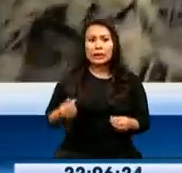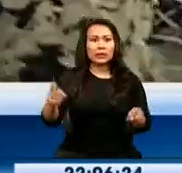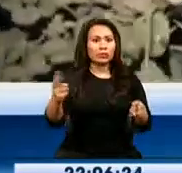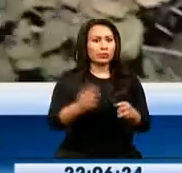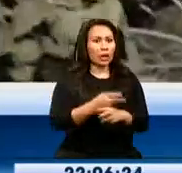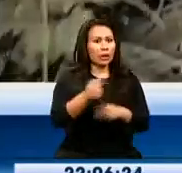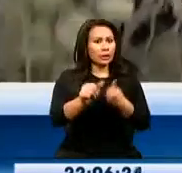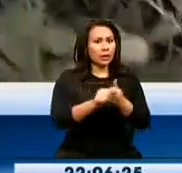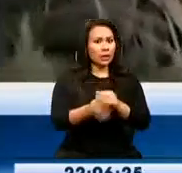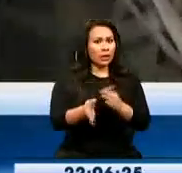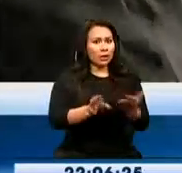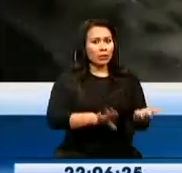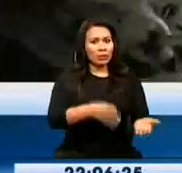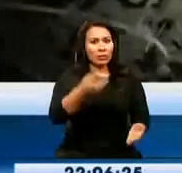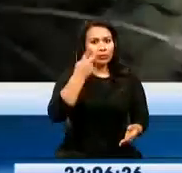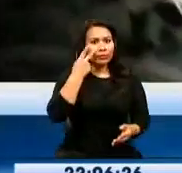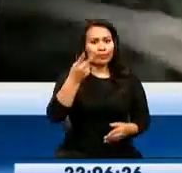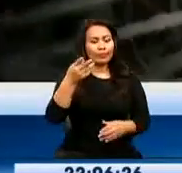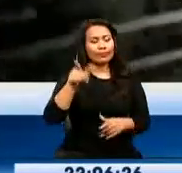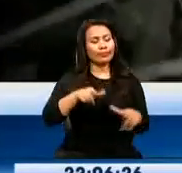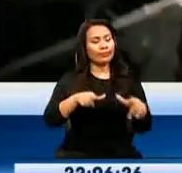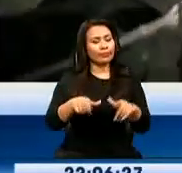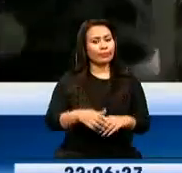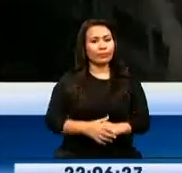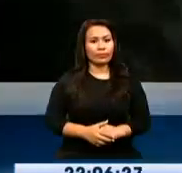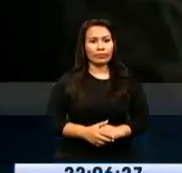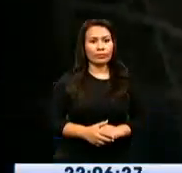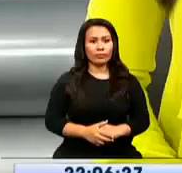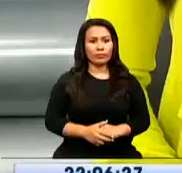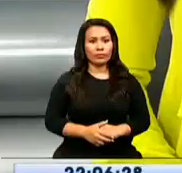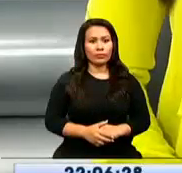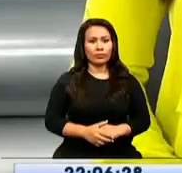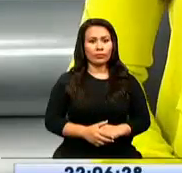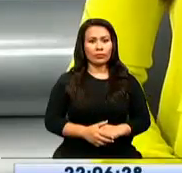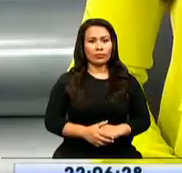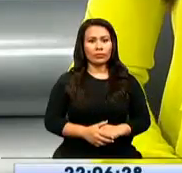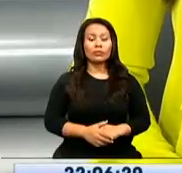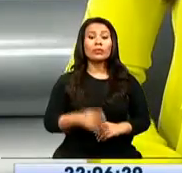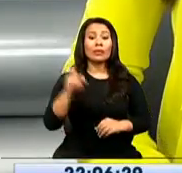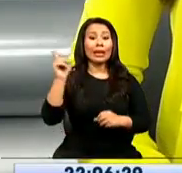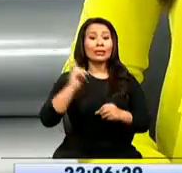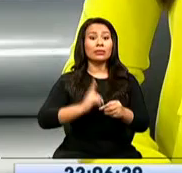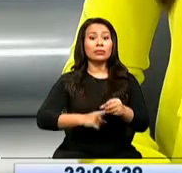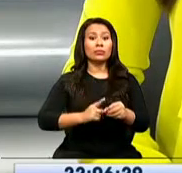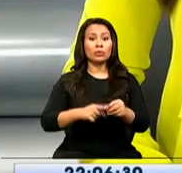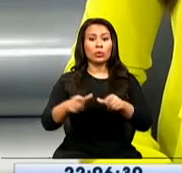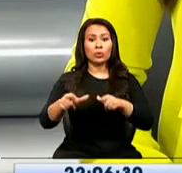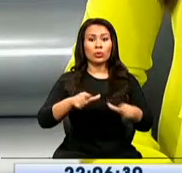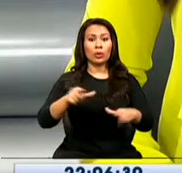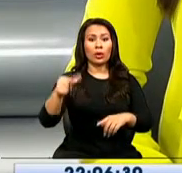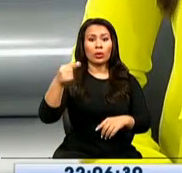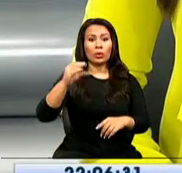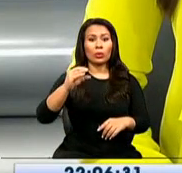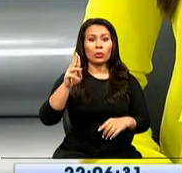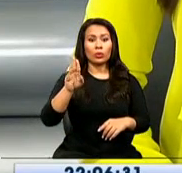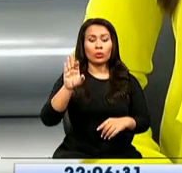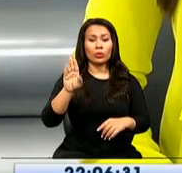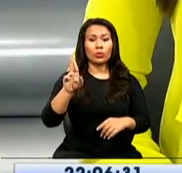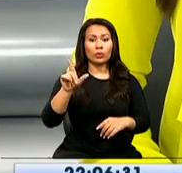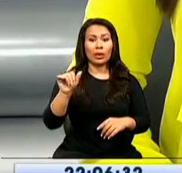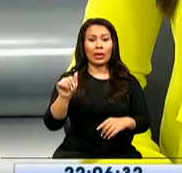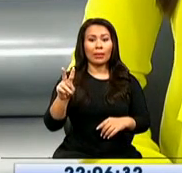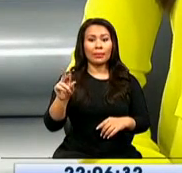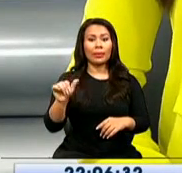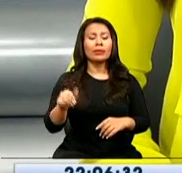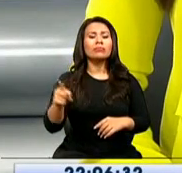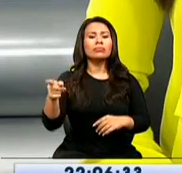muerte, informó Jorge Escobar. En el sector de Cutuglagua, en Quito, fue encontrado el cadáver de un